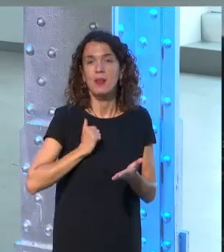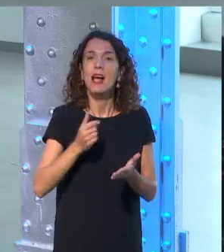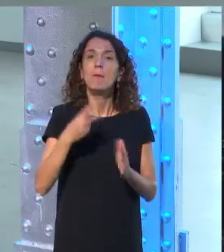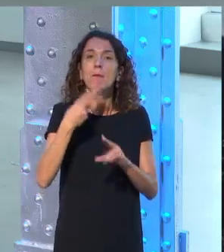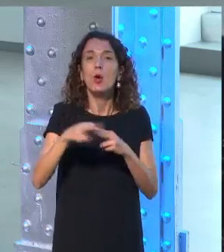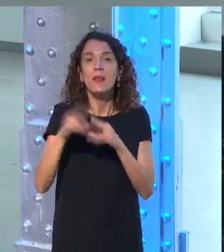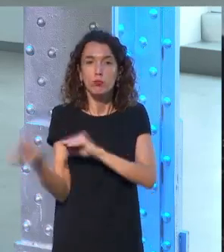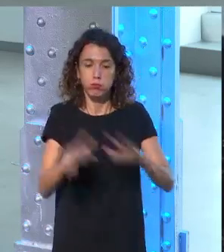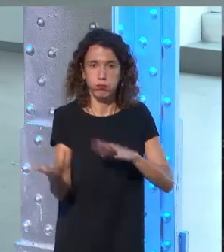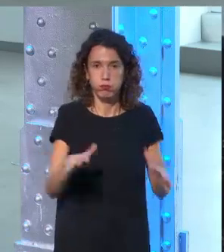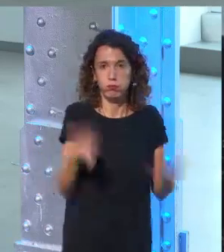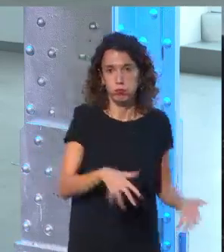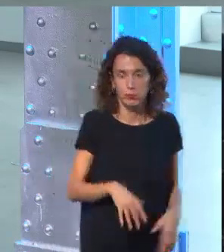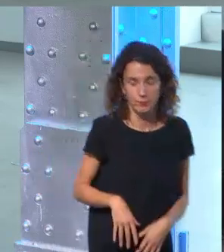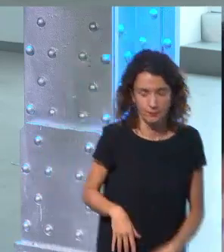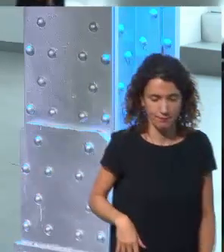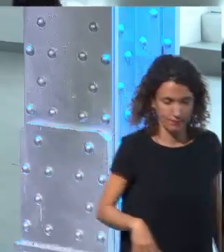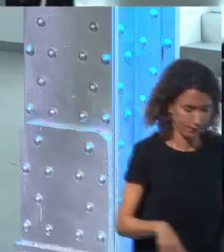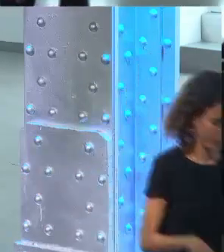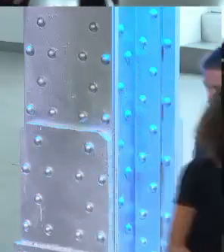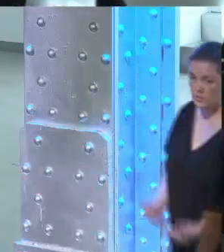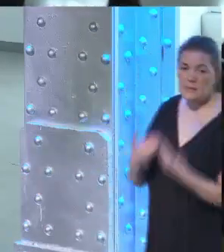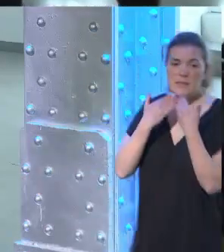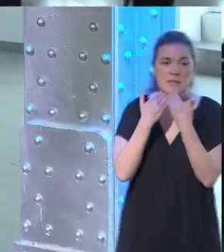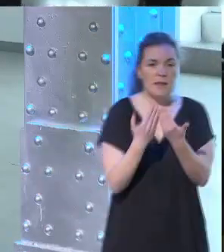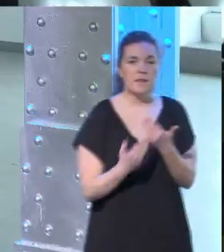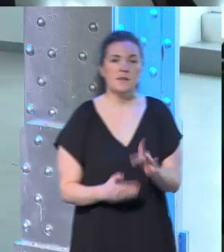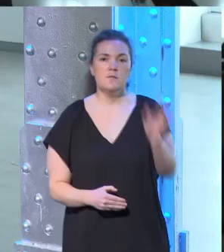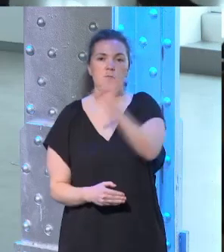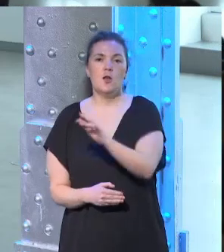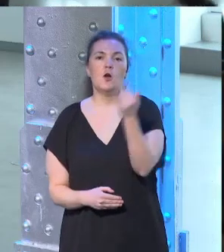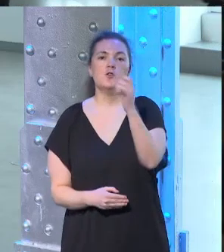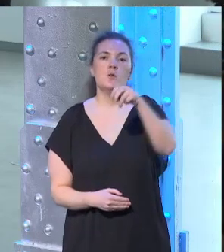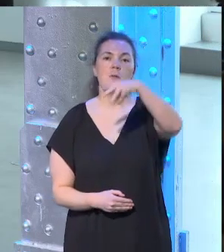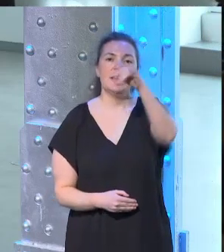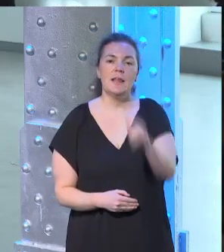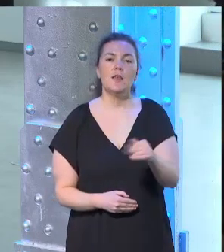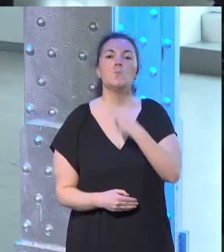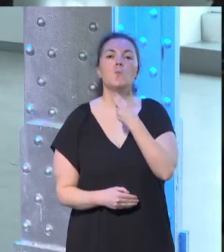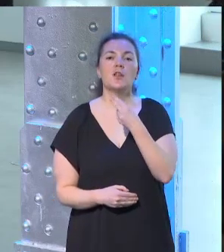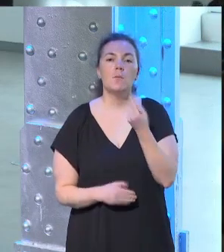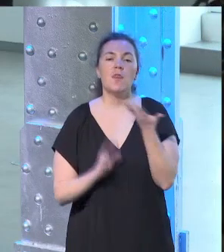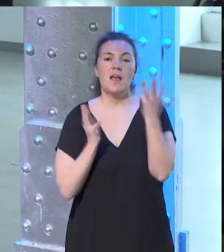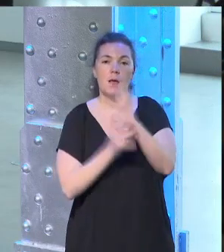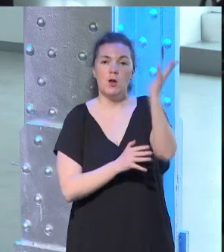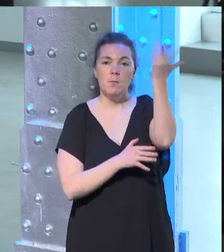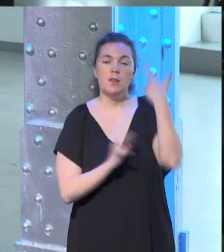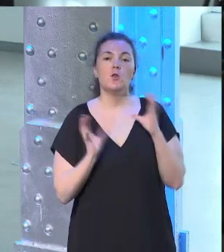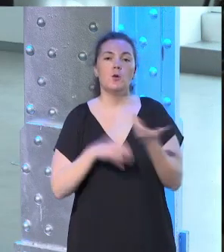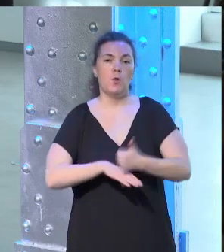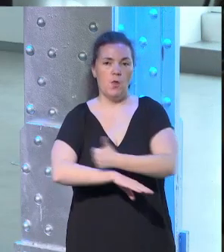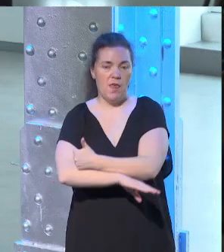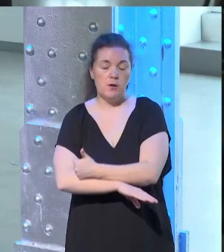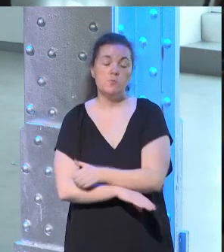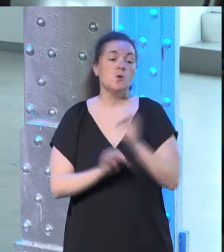más adecuadas. Muchas gracias, Ricardo. Y tiene la palabra José Luis Martínez, portavoz de Cambio Climático del Grupo Ciudadanos. Pues igual